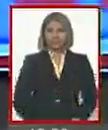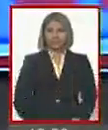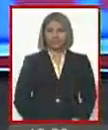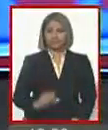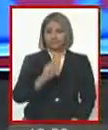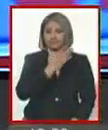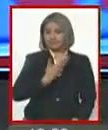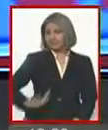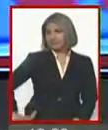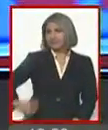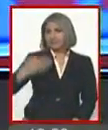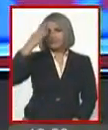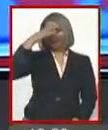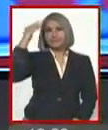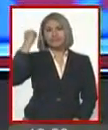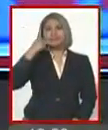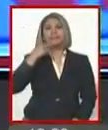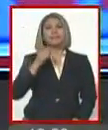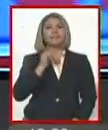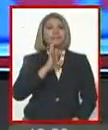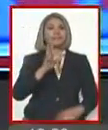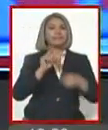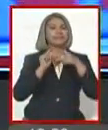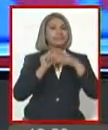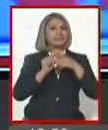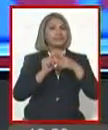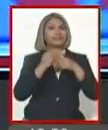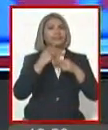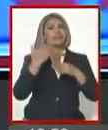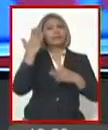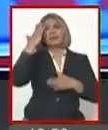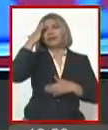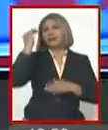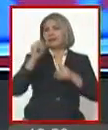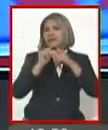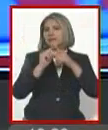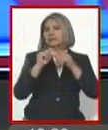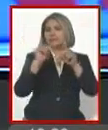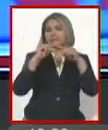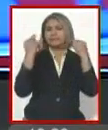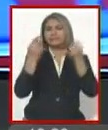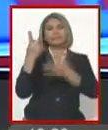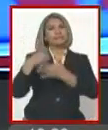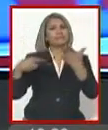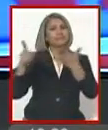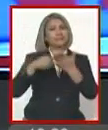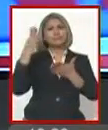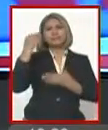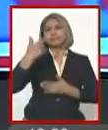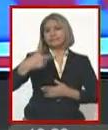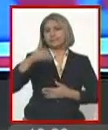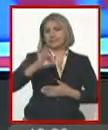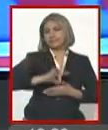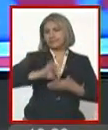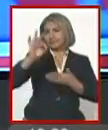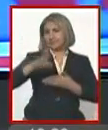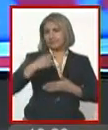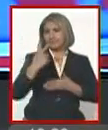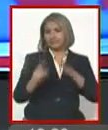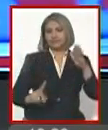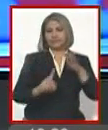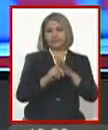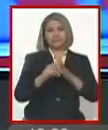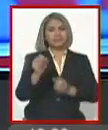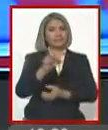el vicepresidente álvaro garcía linera en su discurso descalificó totalmente a las plataformas ciudadanas por el 21 efe esto